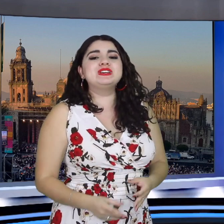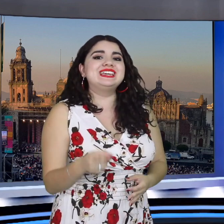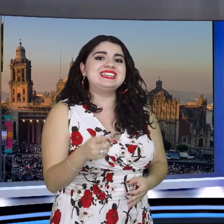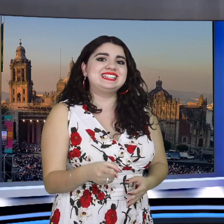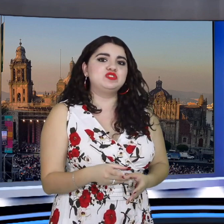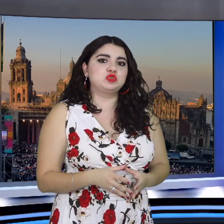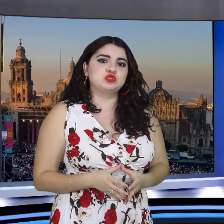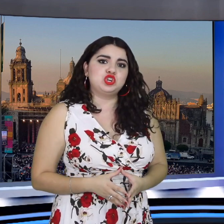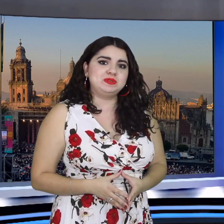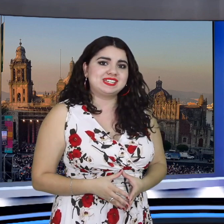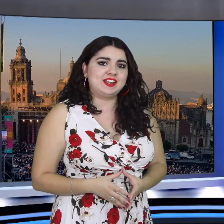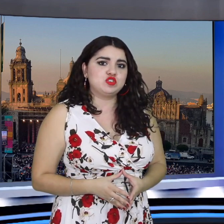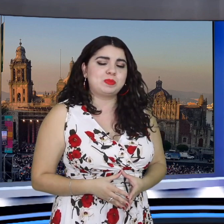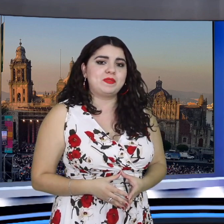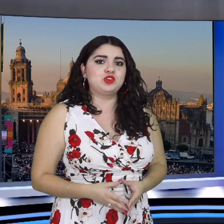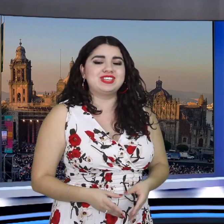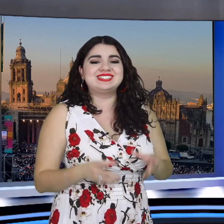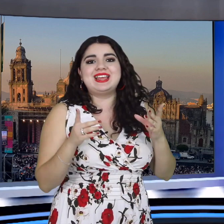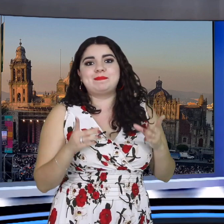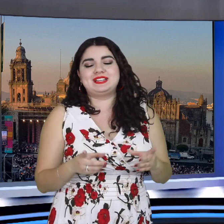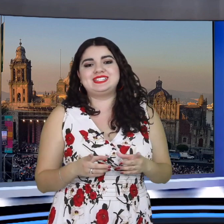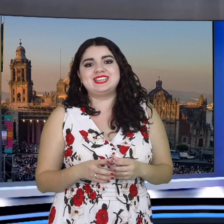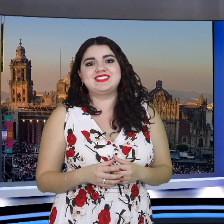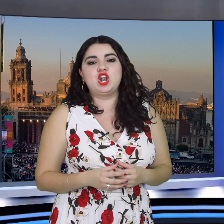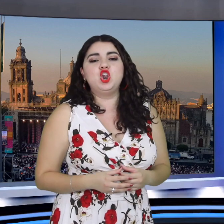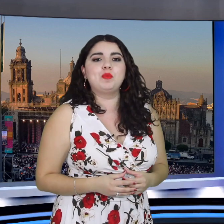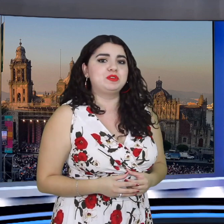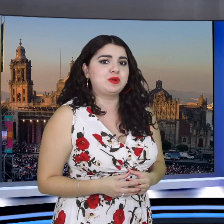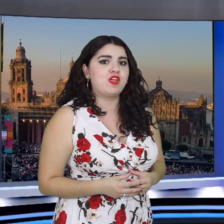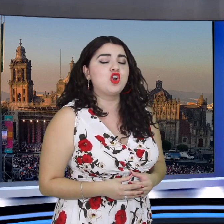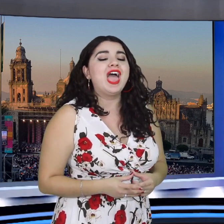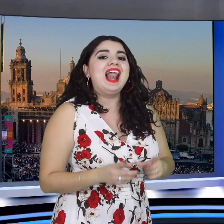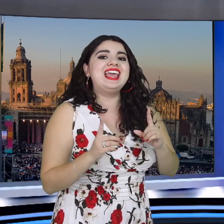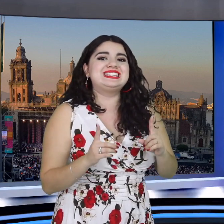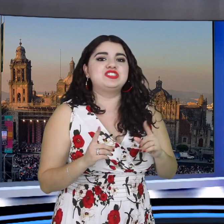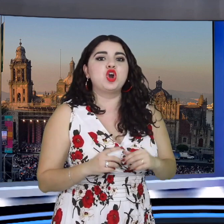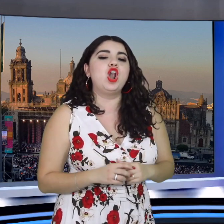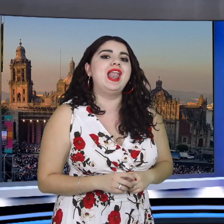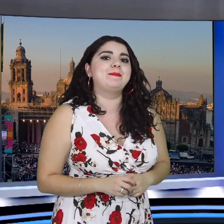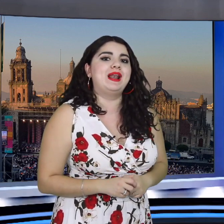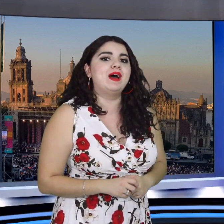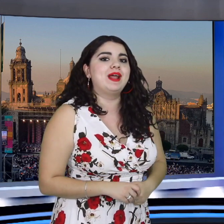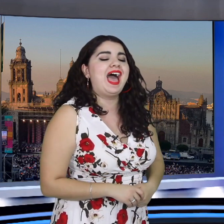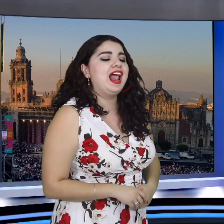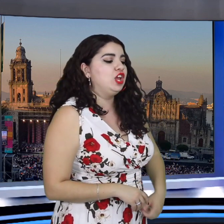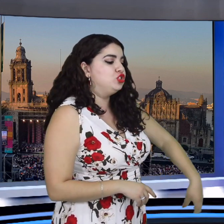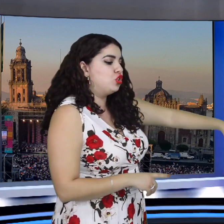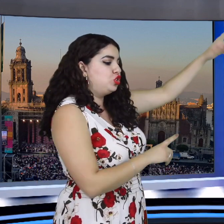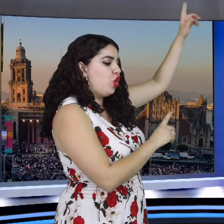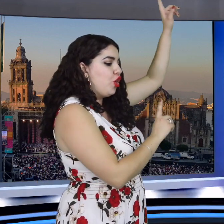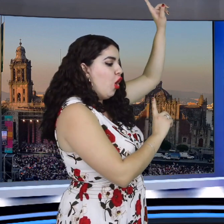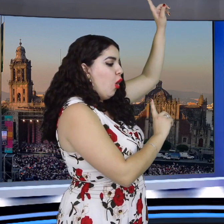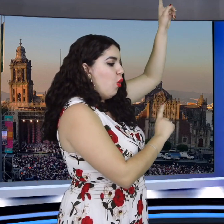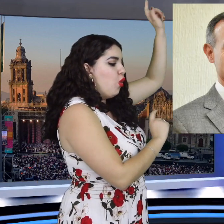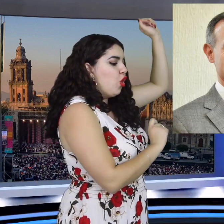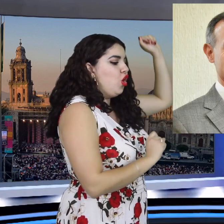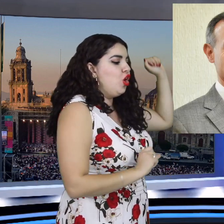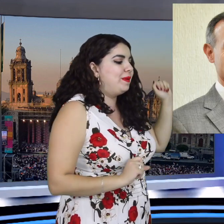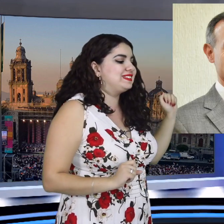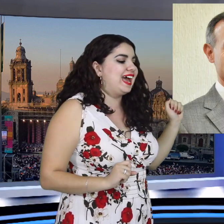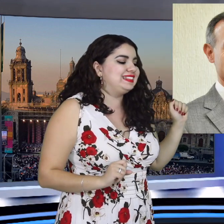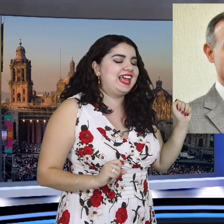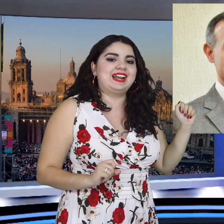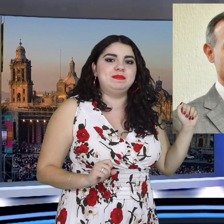Y después de esta introducción, mis queridos patriotas, el presidente López Obrador le cedió la palabra al doctor